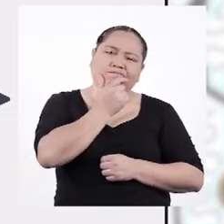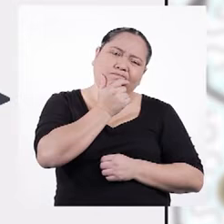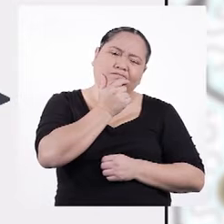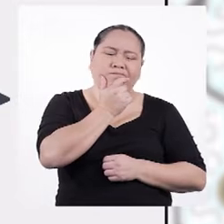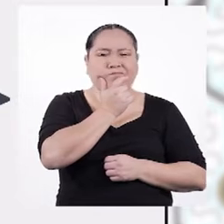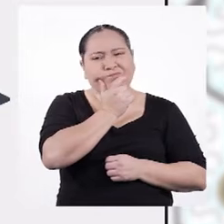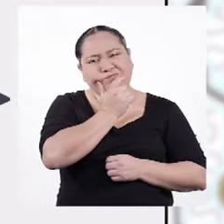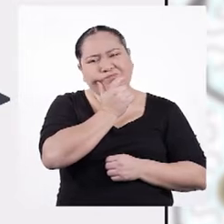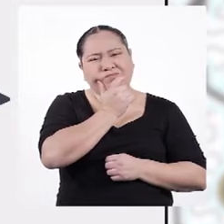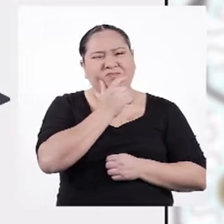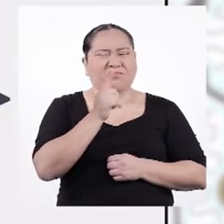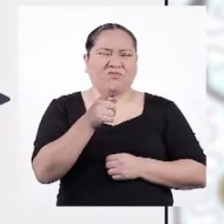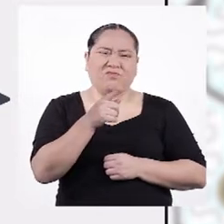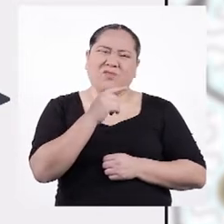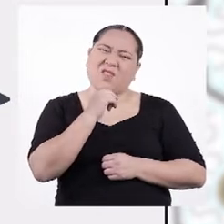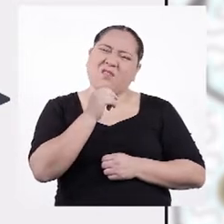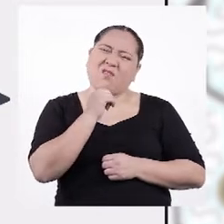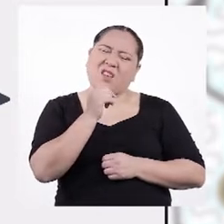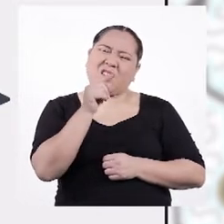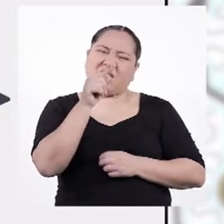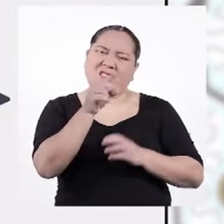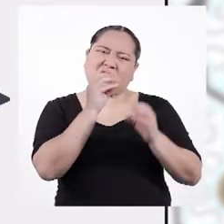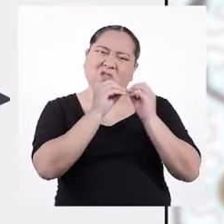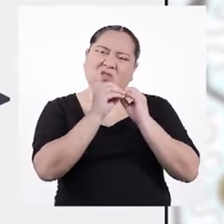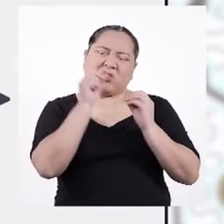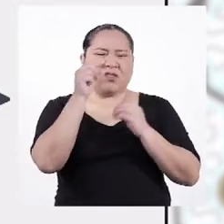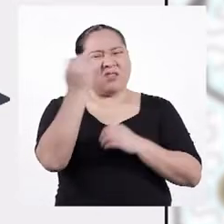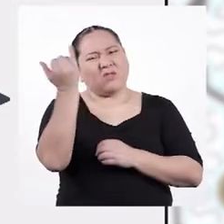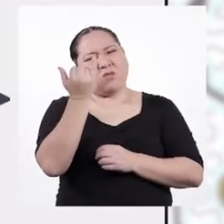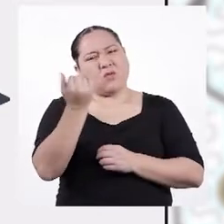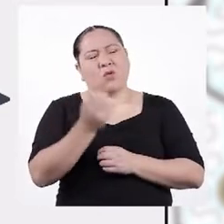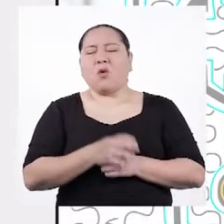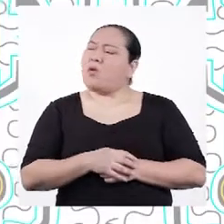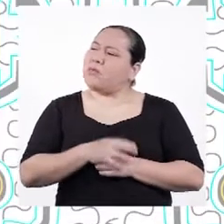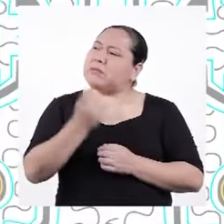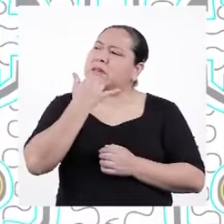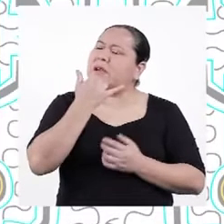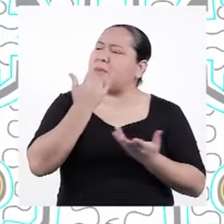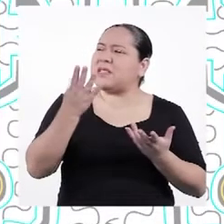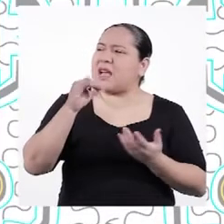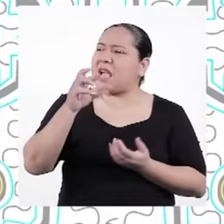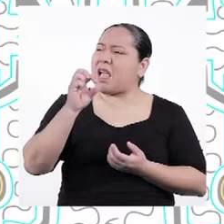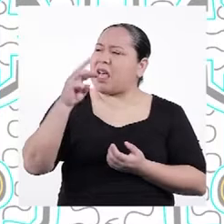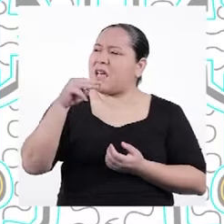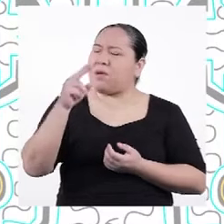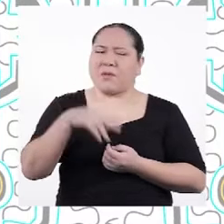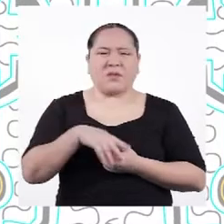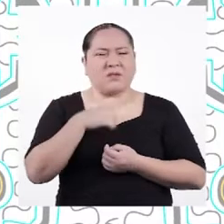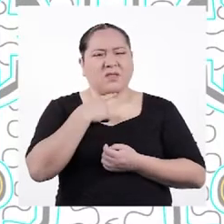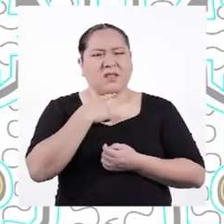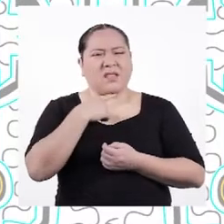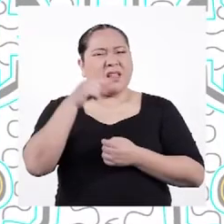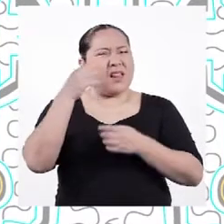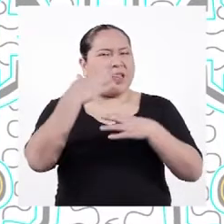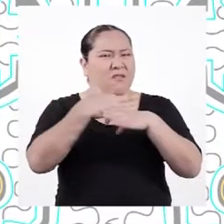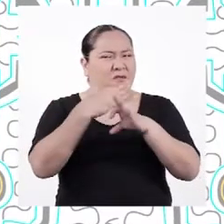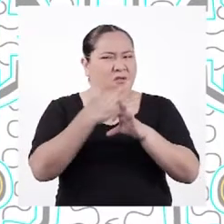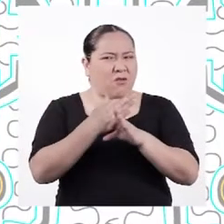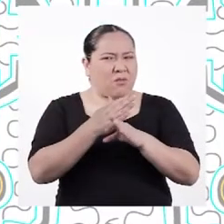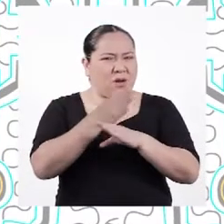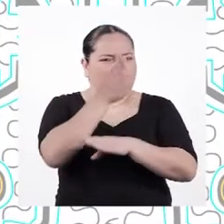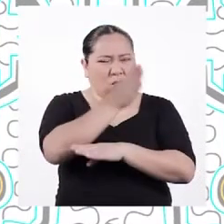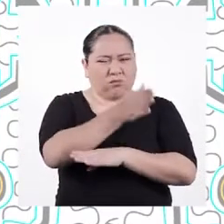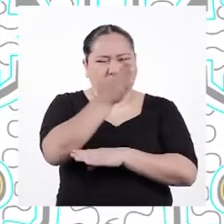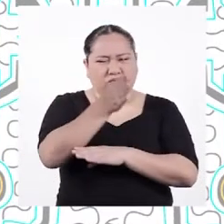Hay algo que no me convence de esta gráfica. Ajá, ¿y qué es eso, Carmen? Creo que es el modo en el que estamos ubicando los